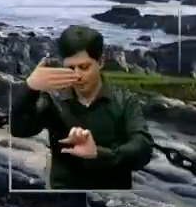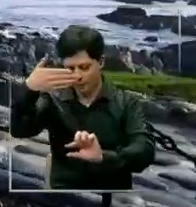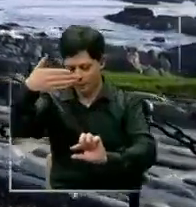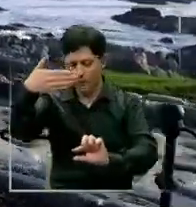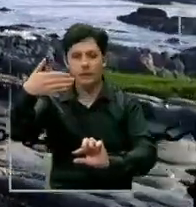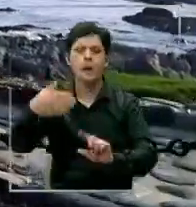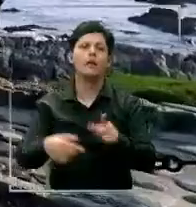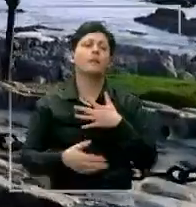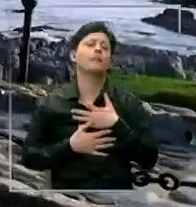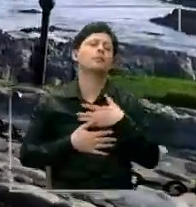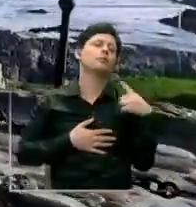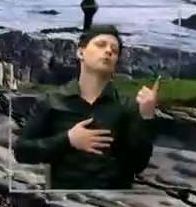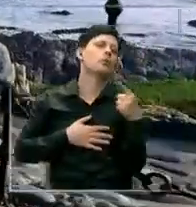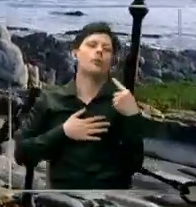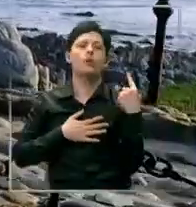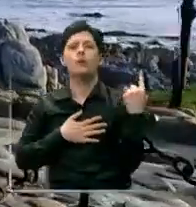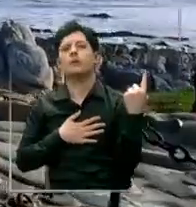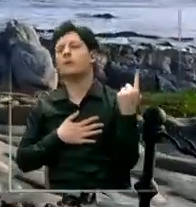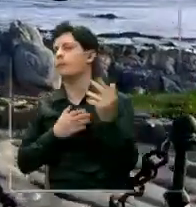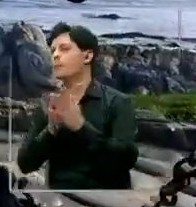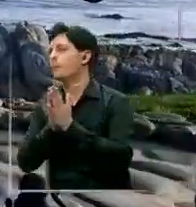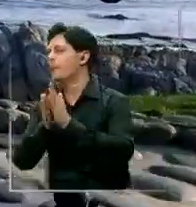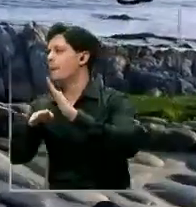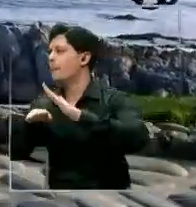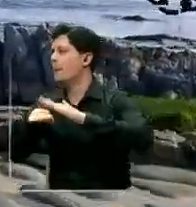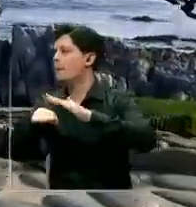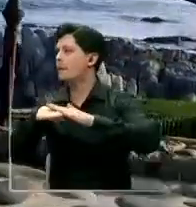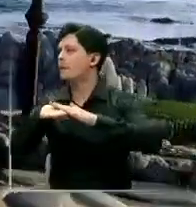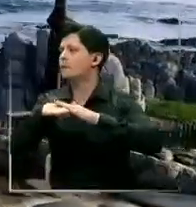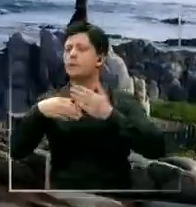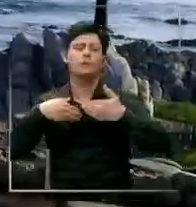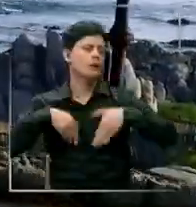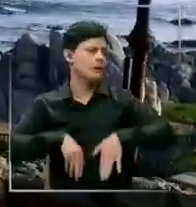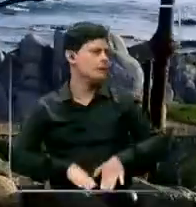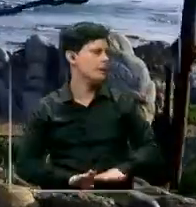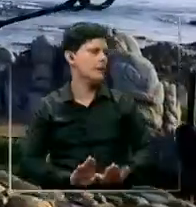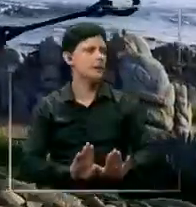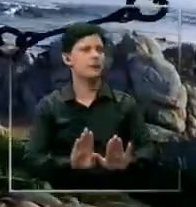solo con el día. Pido permiso para nacer.